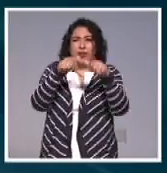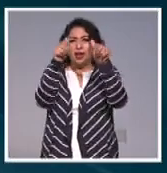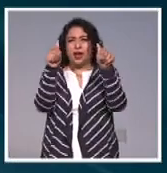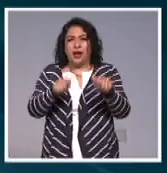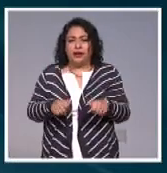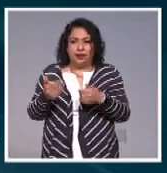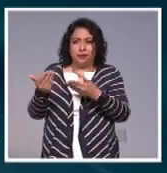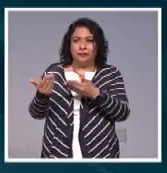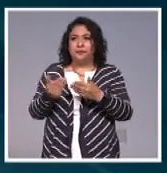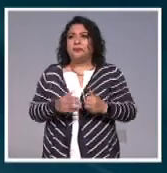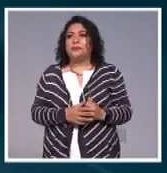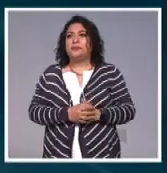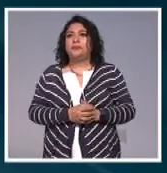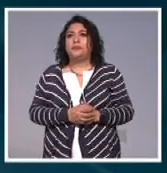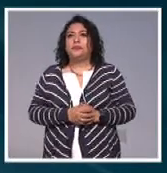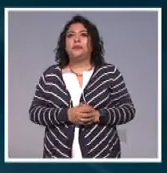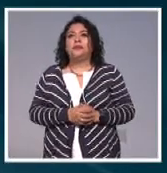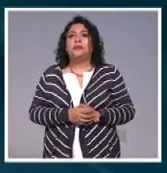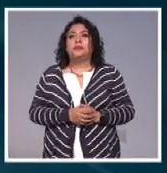artístico.